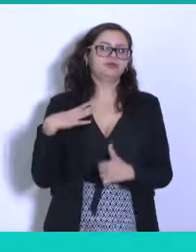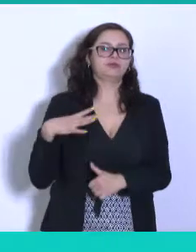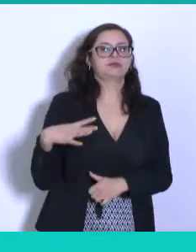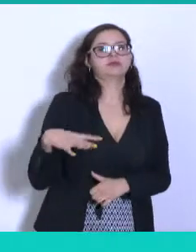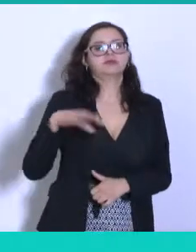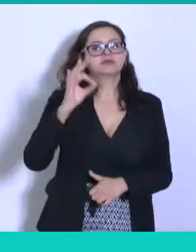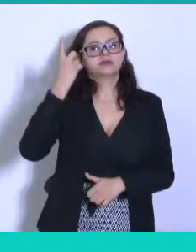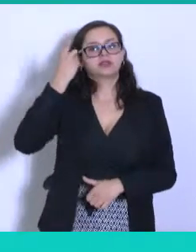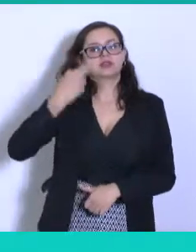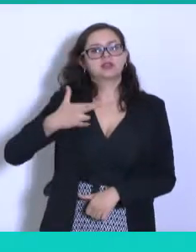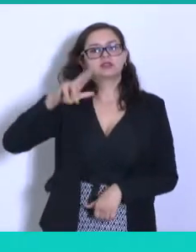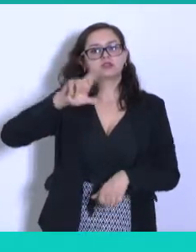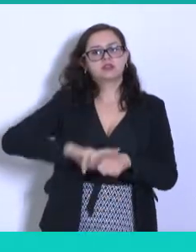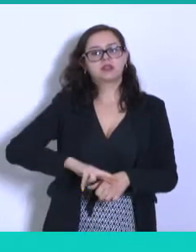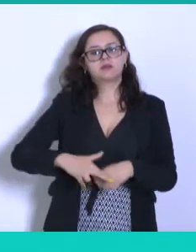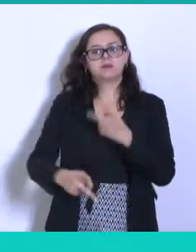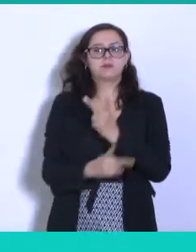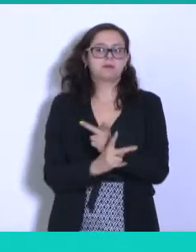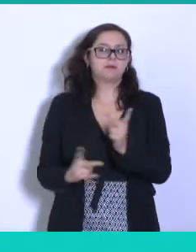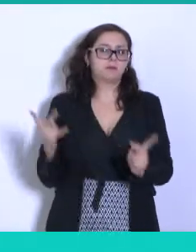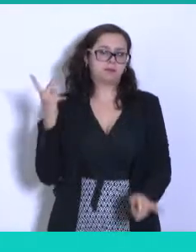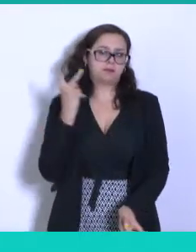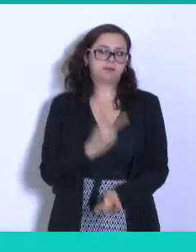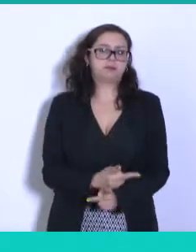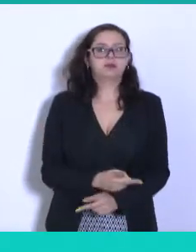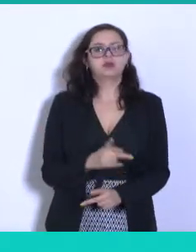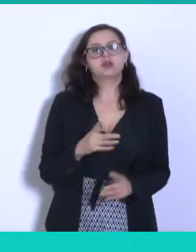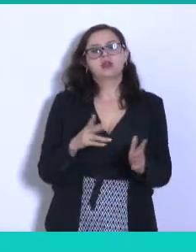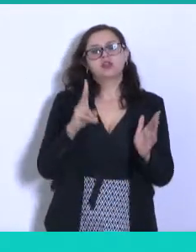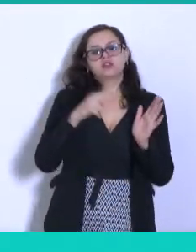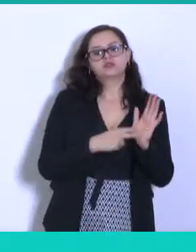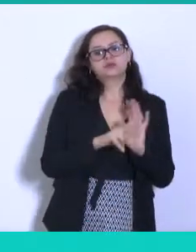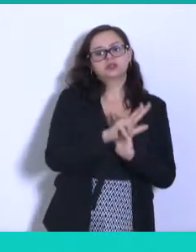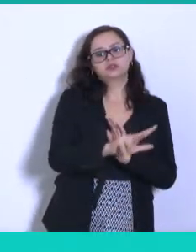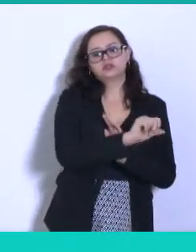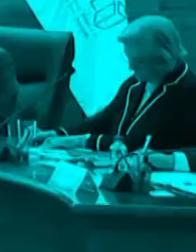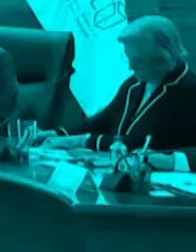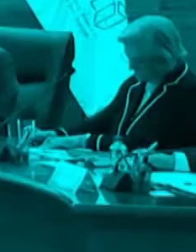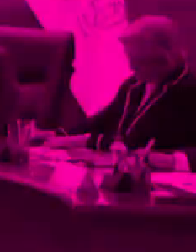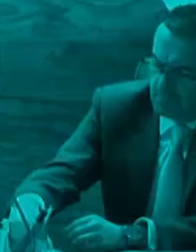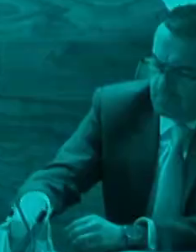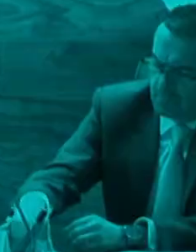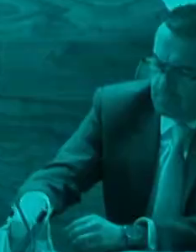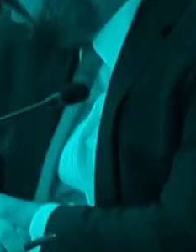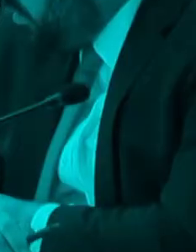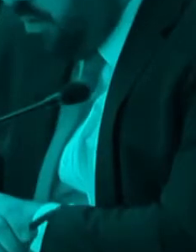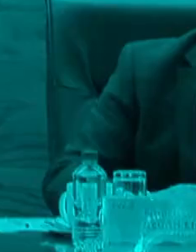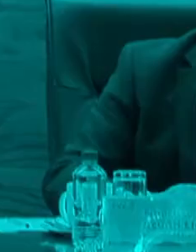funciones de dirección en educación media superior, ciclo escolar 2018-2019.